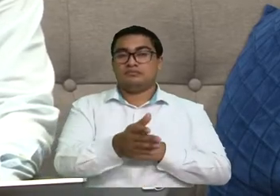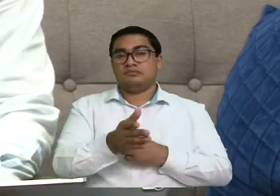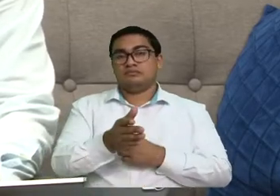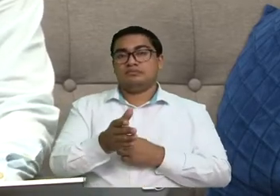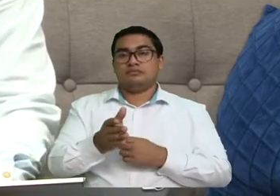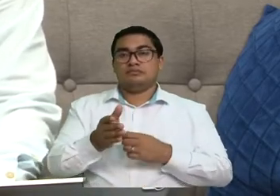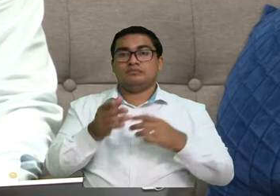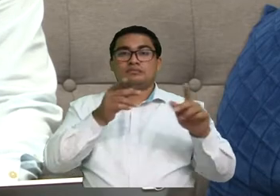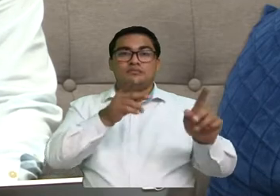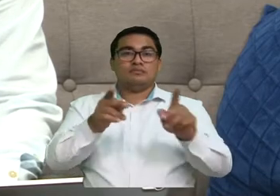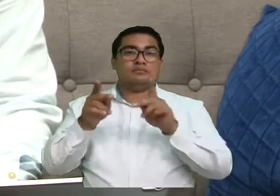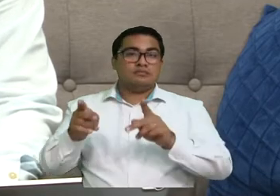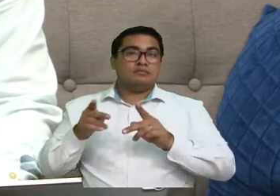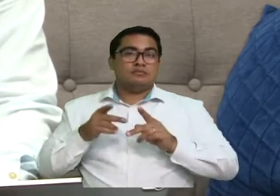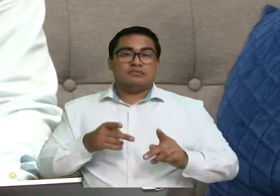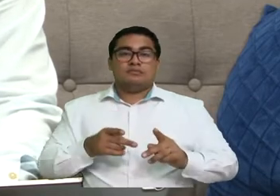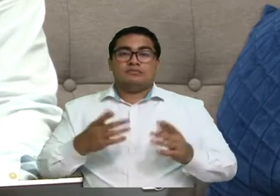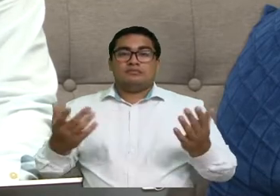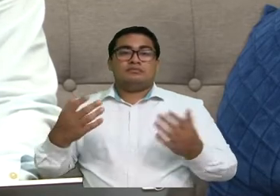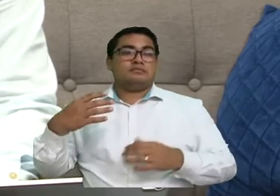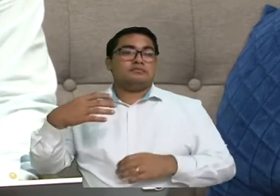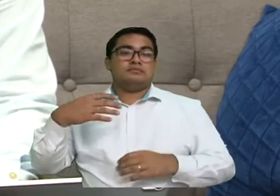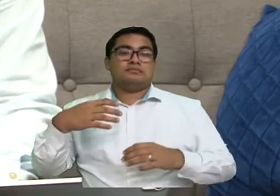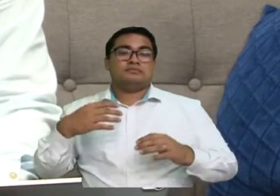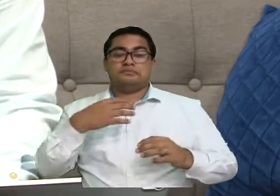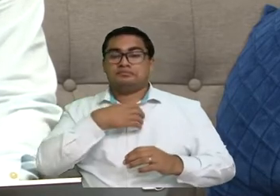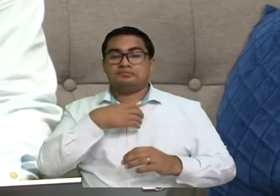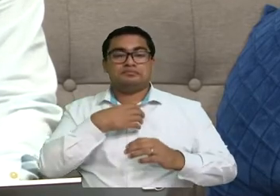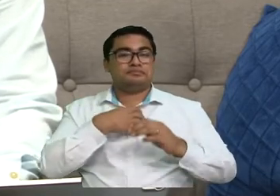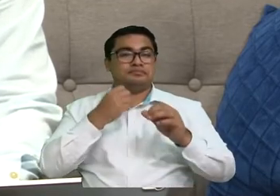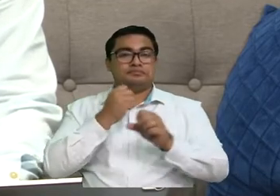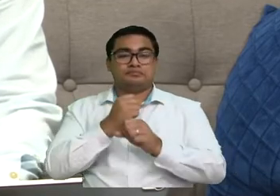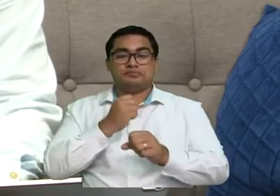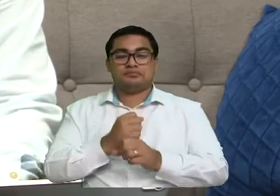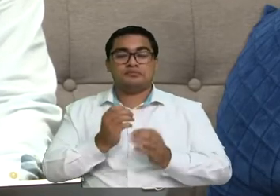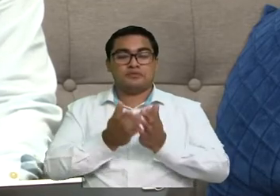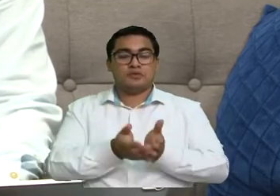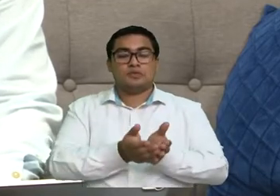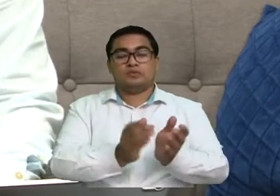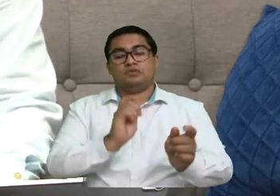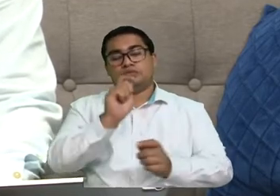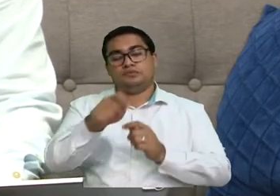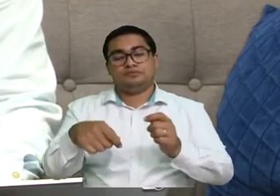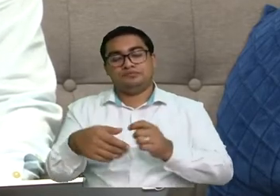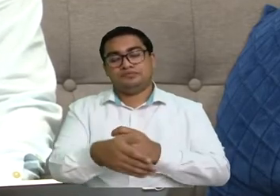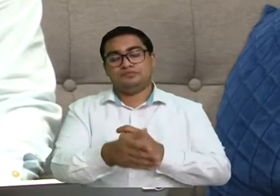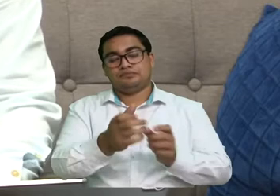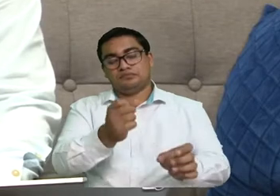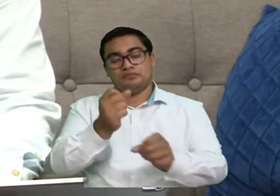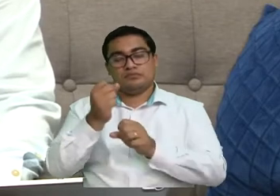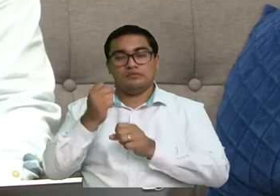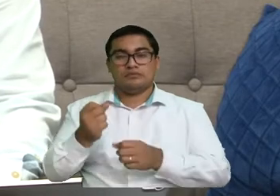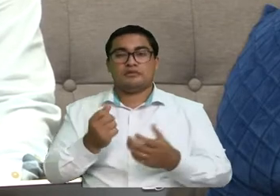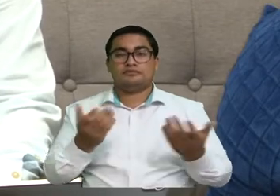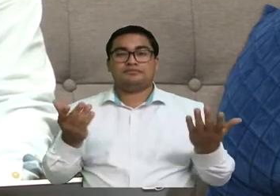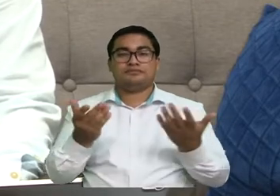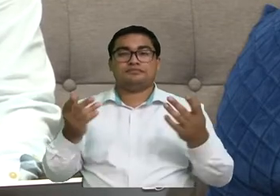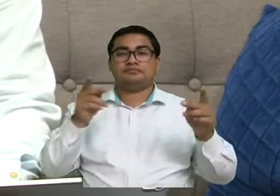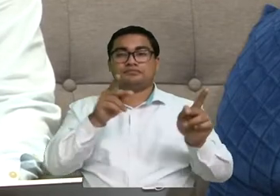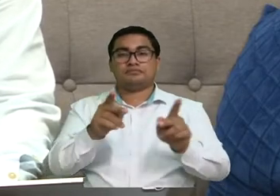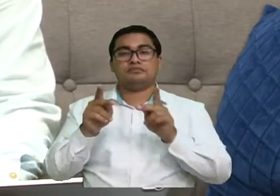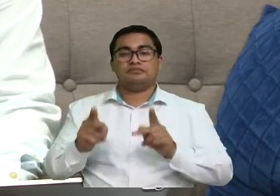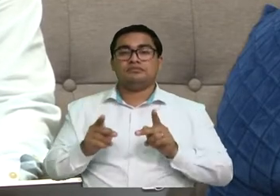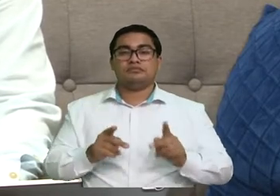los pescadores artesanales. Entonces, aquí nuestros pescadores, nuestros productores,